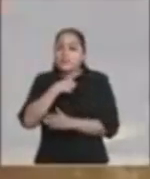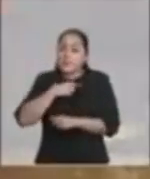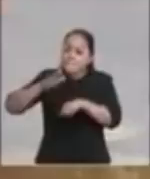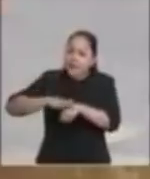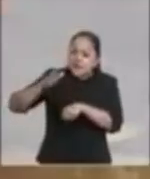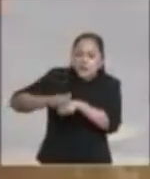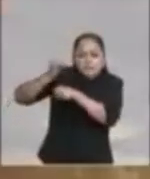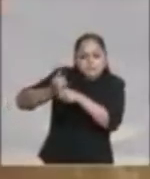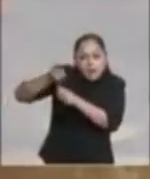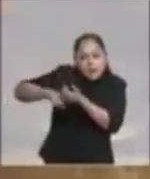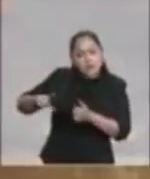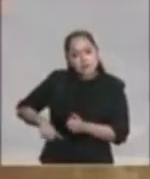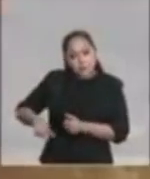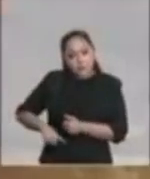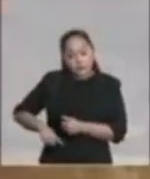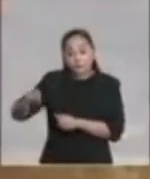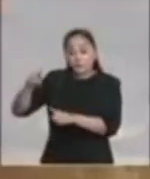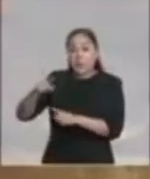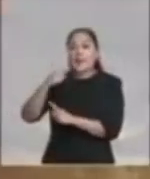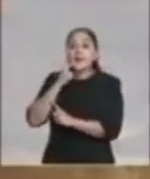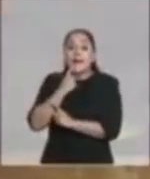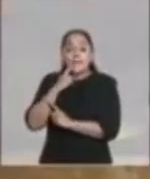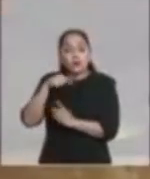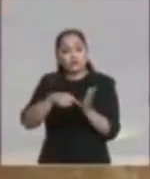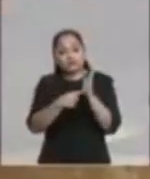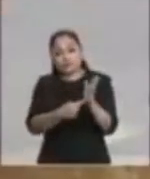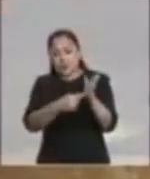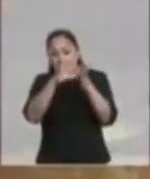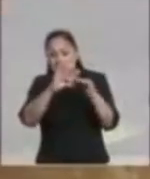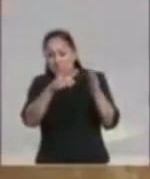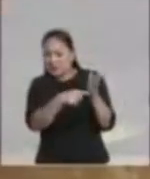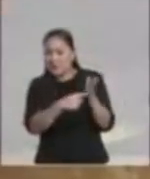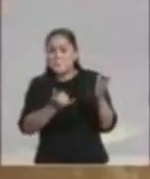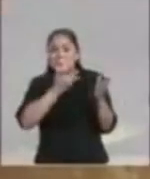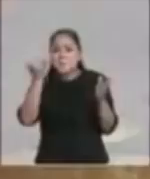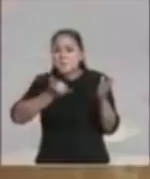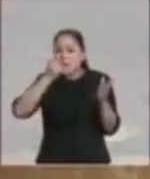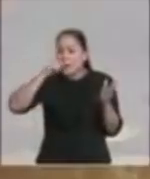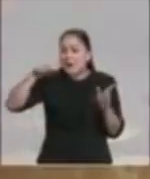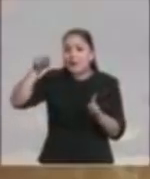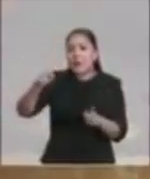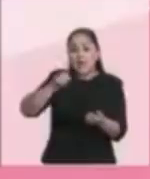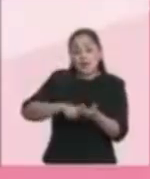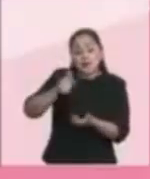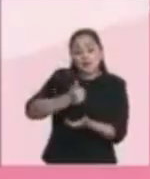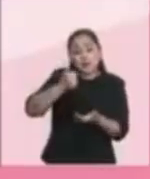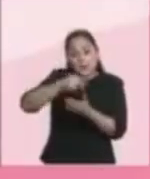capacidad de investigación del Estado. Y Andrés Manuel se equivoca en sus cuentas. Cuando él empezó a gobernar en la Ciudad de